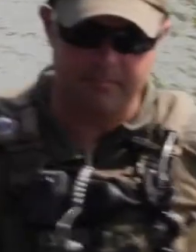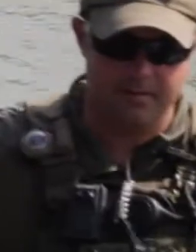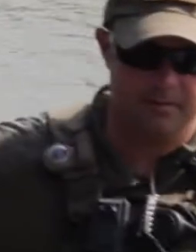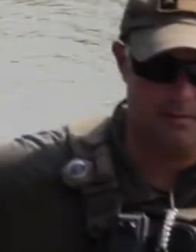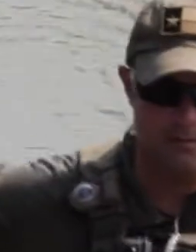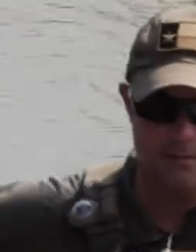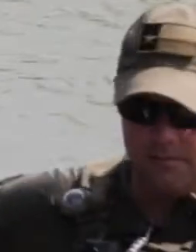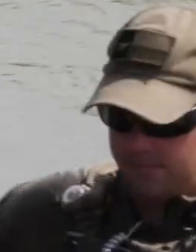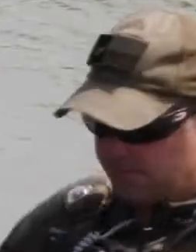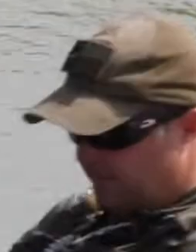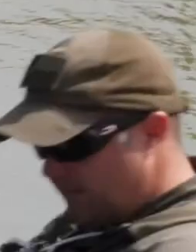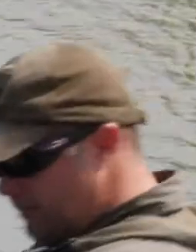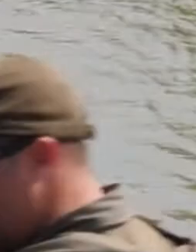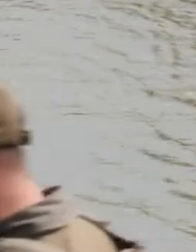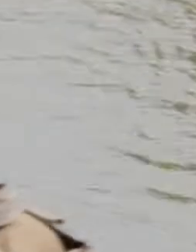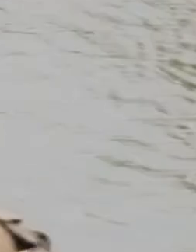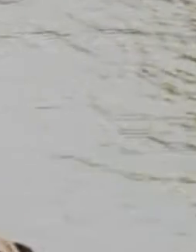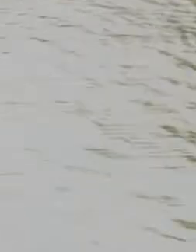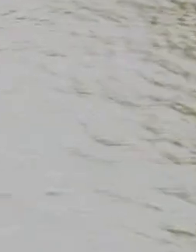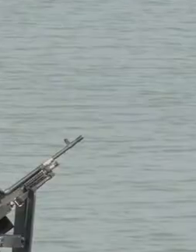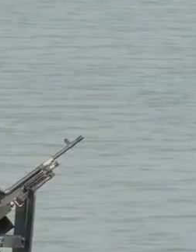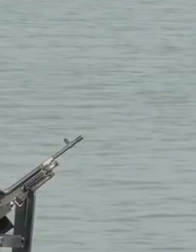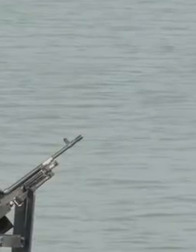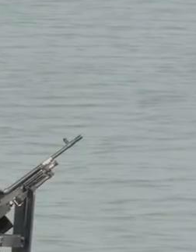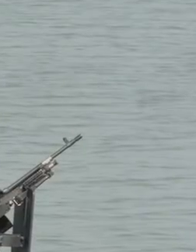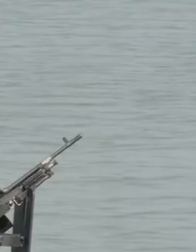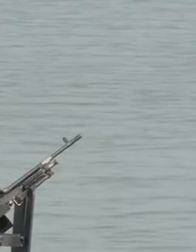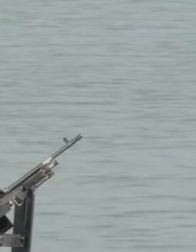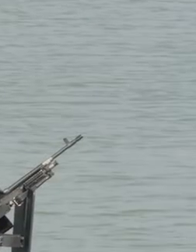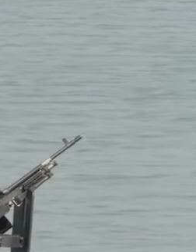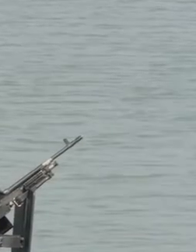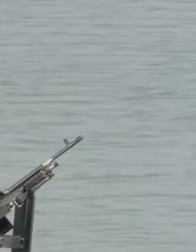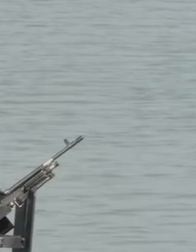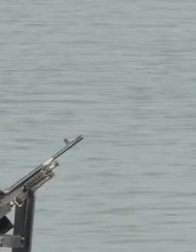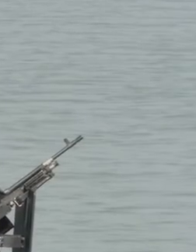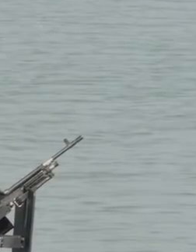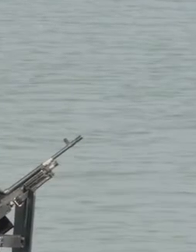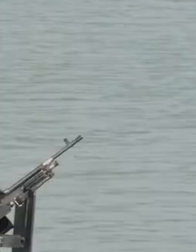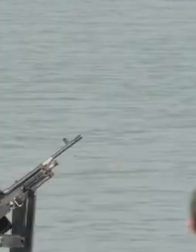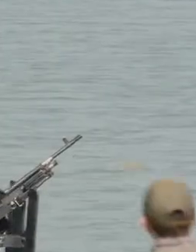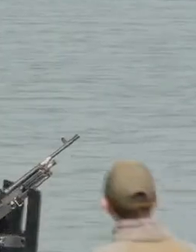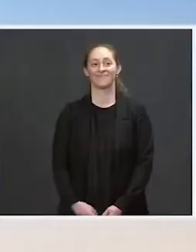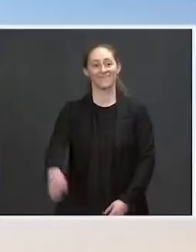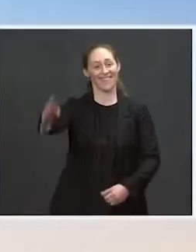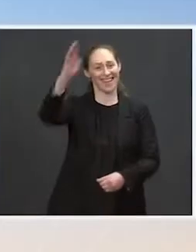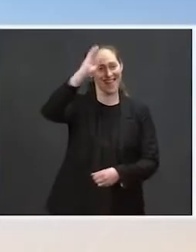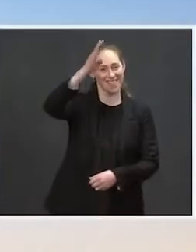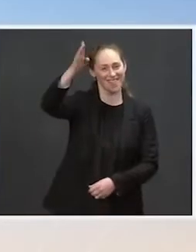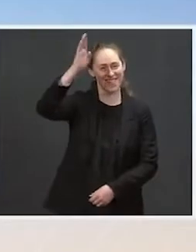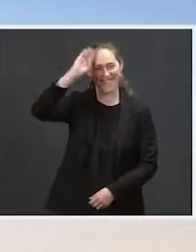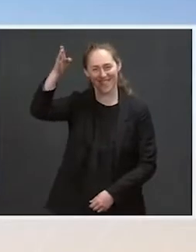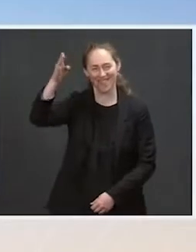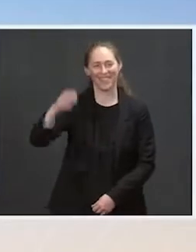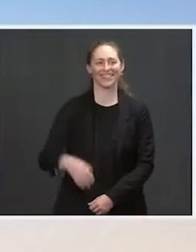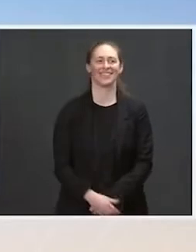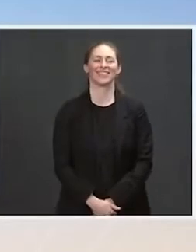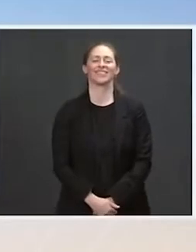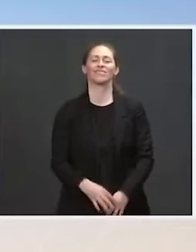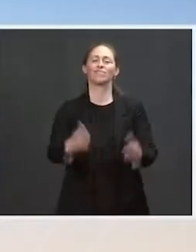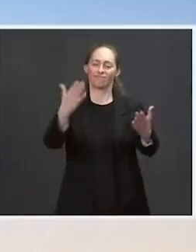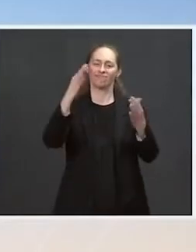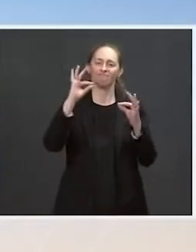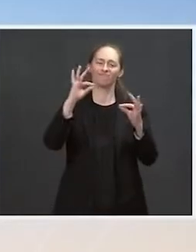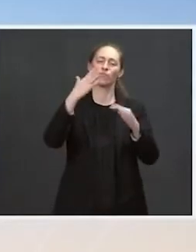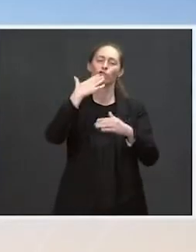garantizar la seguridad de la frontera tiene apoyo bipartidista en el congreso esto mientras la secretaria de prensa de la casa blanca